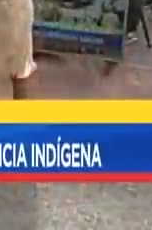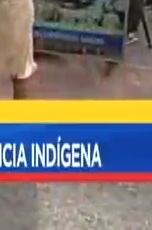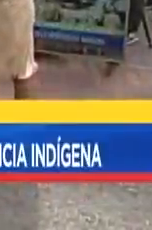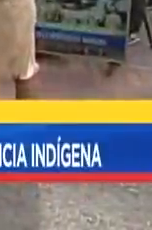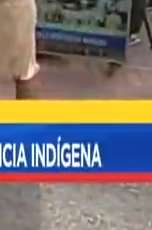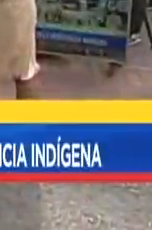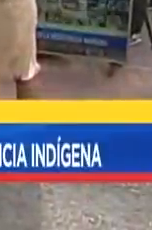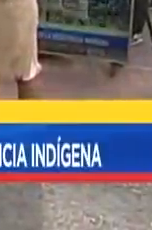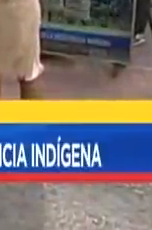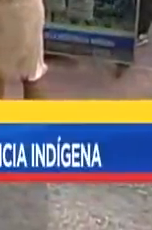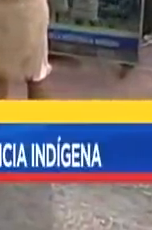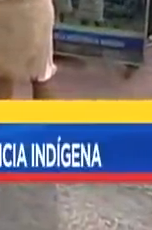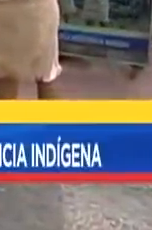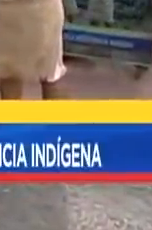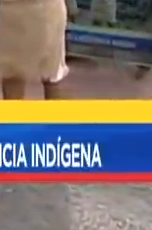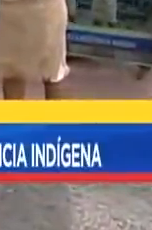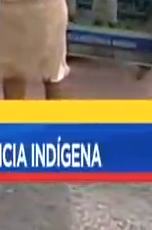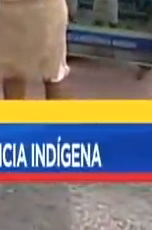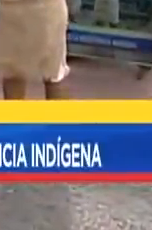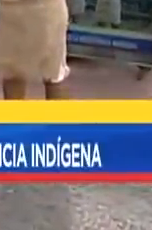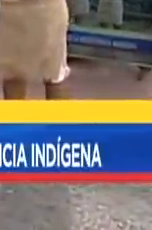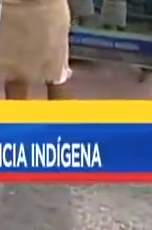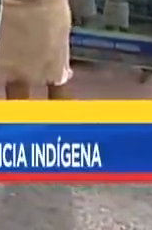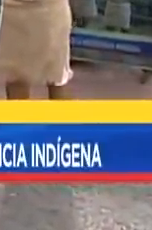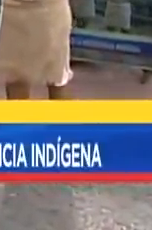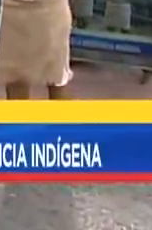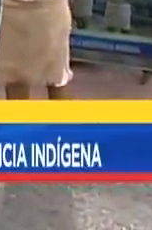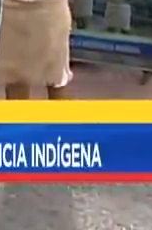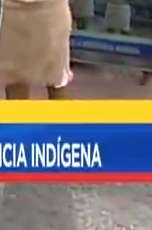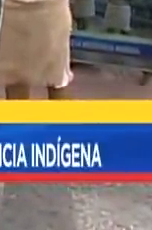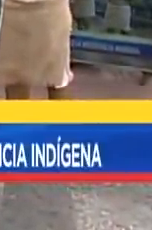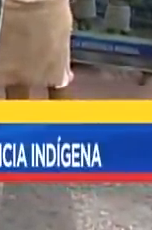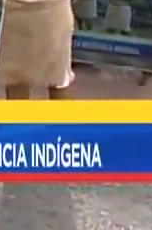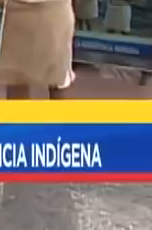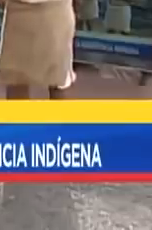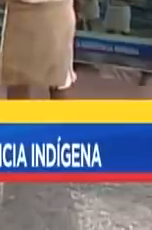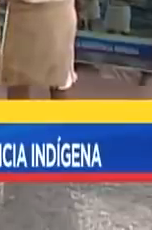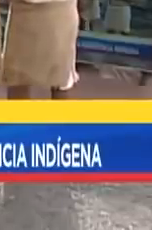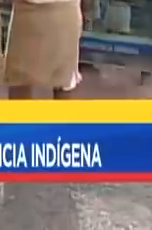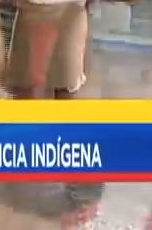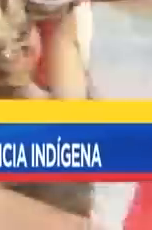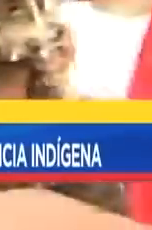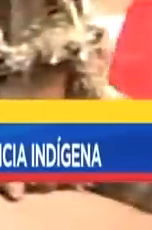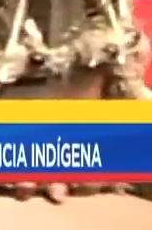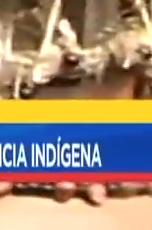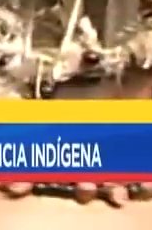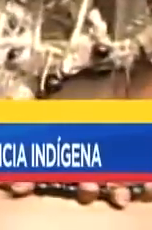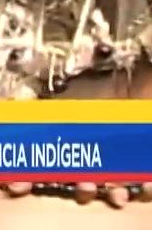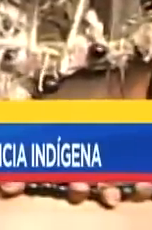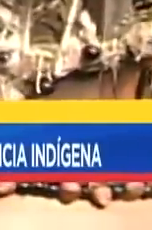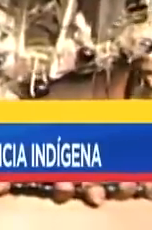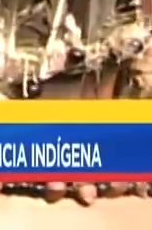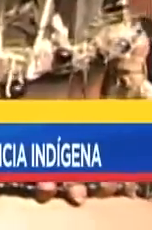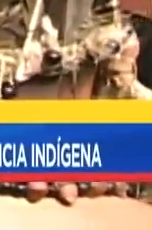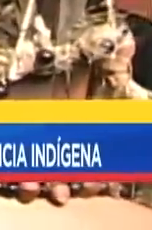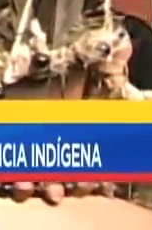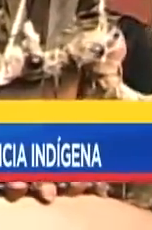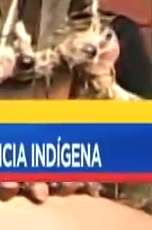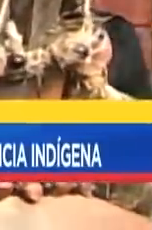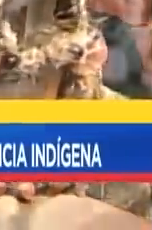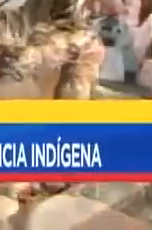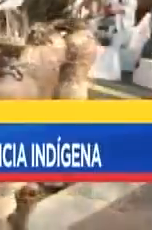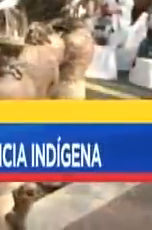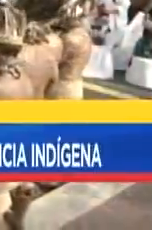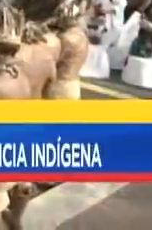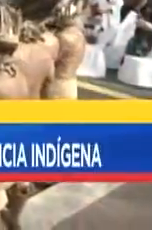presidente Nicolás Maduro y para todo el pueblo de Venezuela. Es el amor entre hermanos que hoy se hace presente acá en el